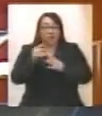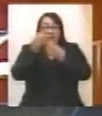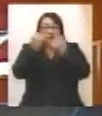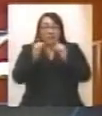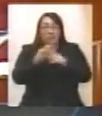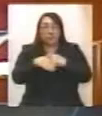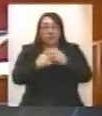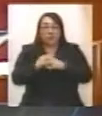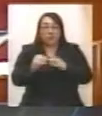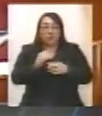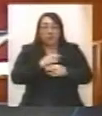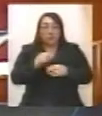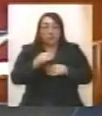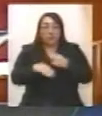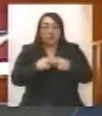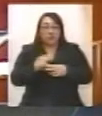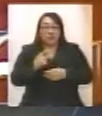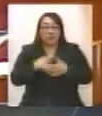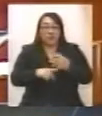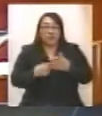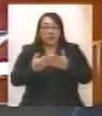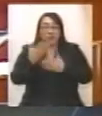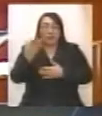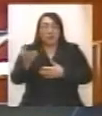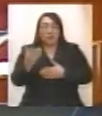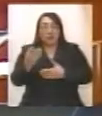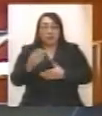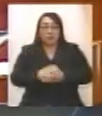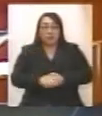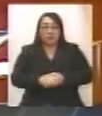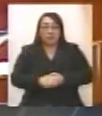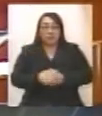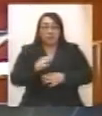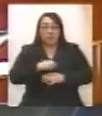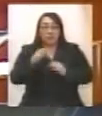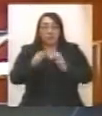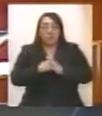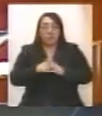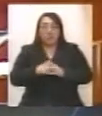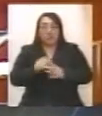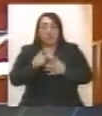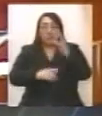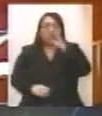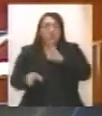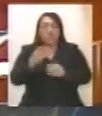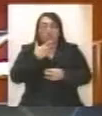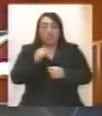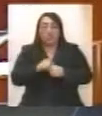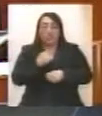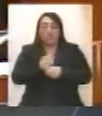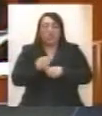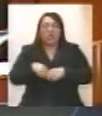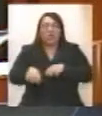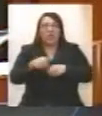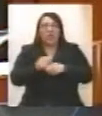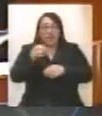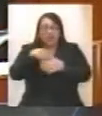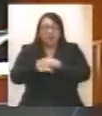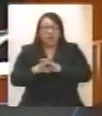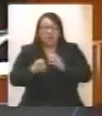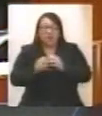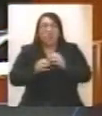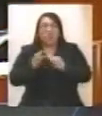informo a la representación nacional que enviaremos el correspondiente proyecto que buscará mejorar la distribución al interior